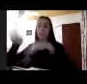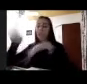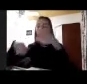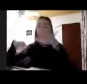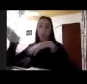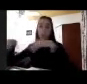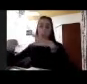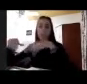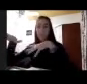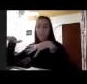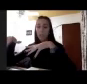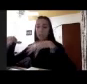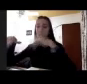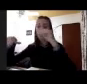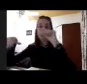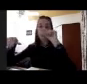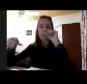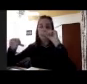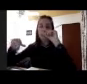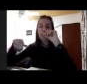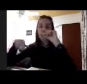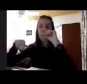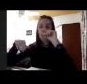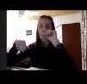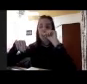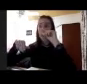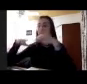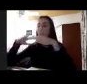así generando estos llenos y vacíos en todas las plantas.